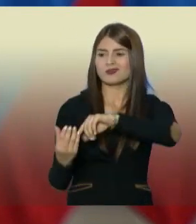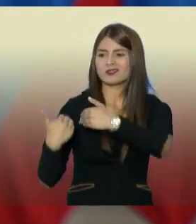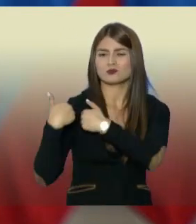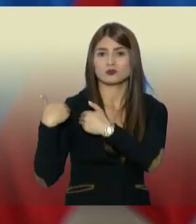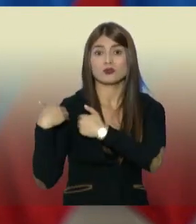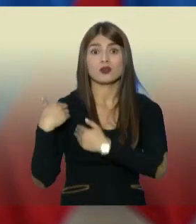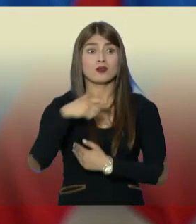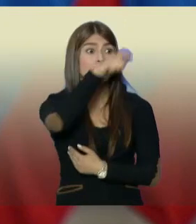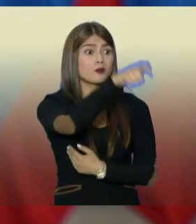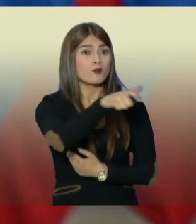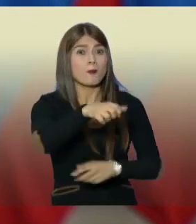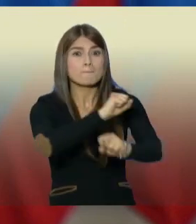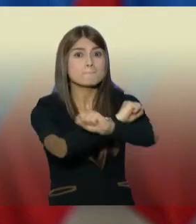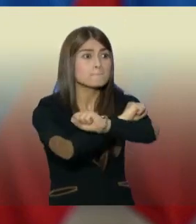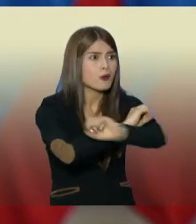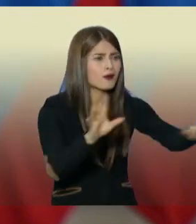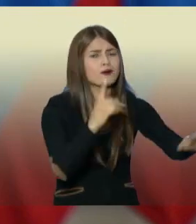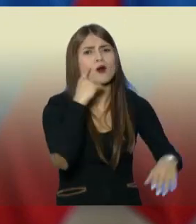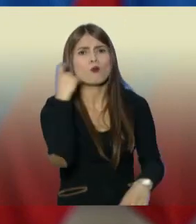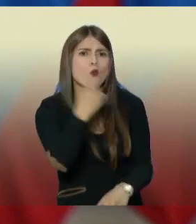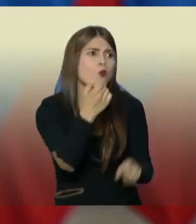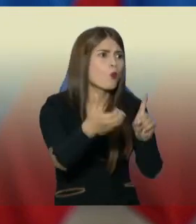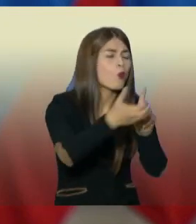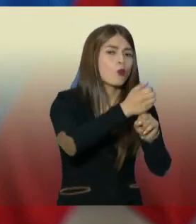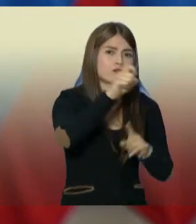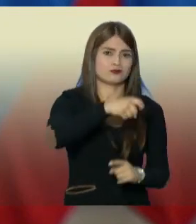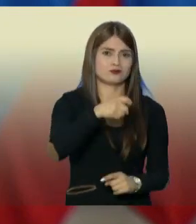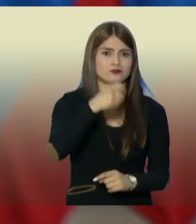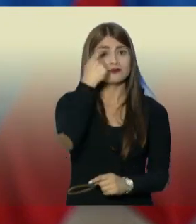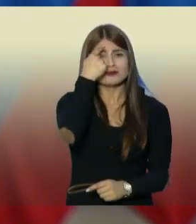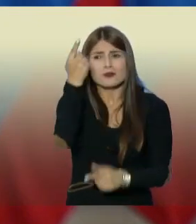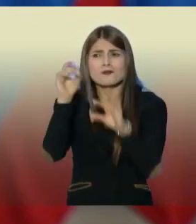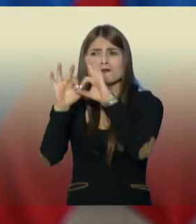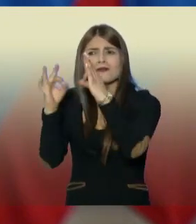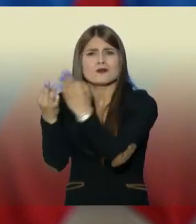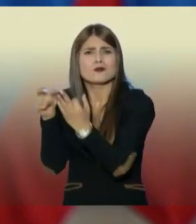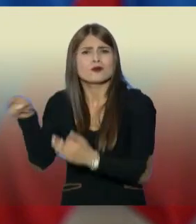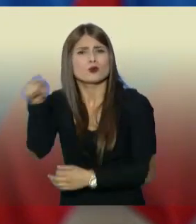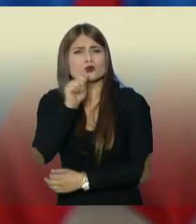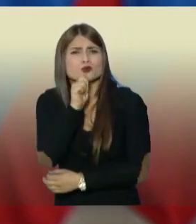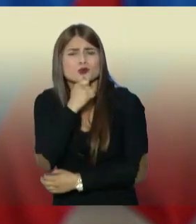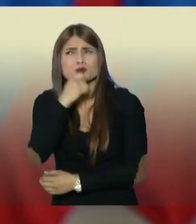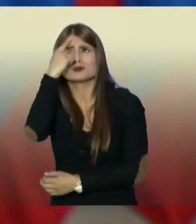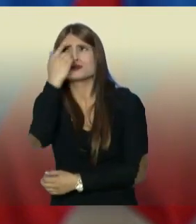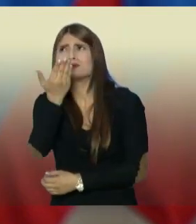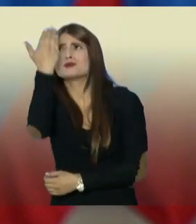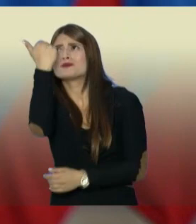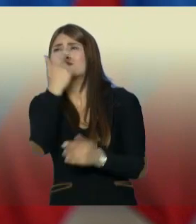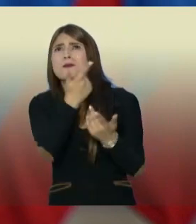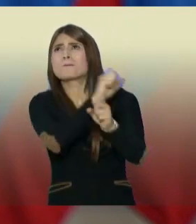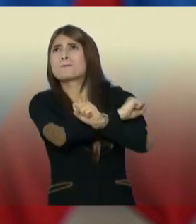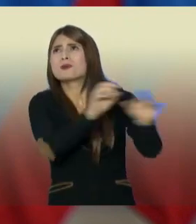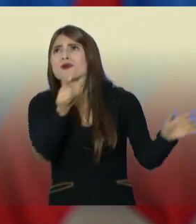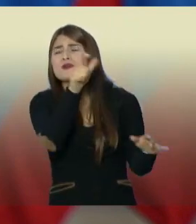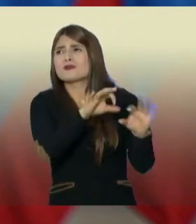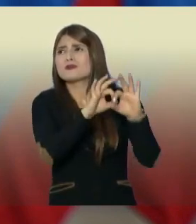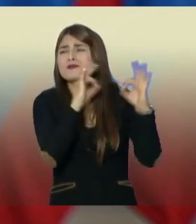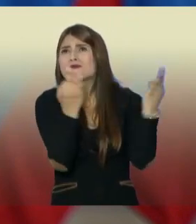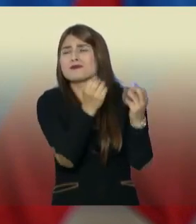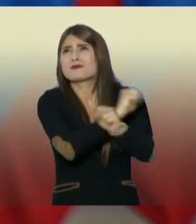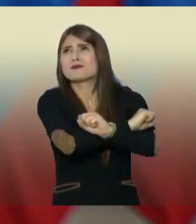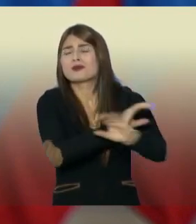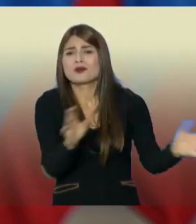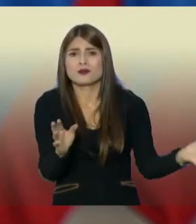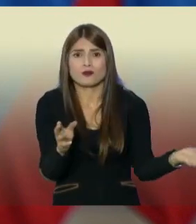que averiguar lo que pasó con sus seres queridos es una necesidad vital importantísima para cualquier